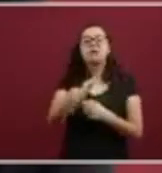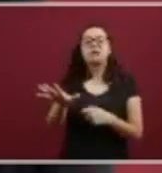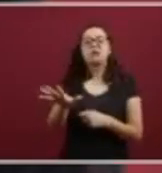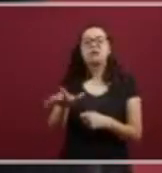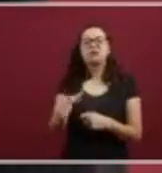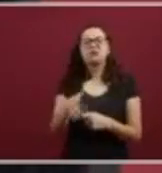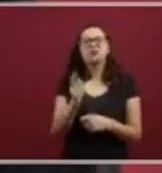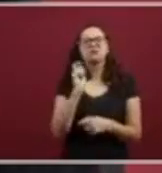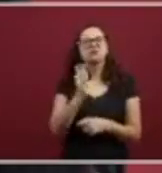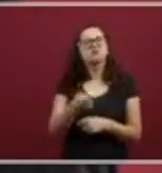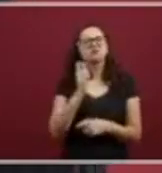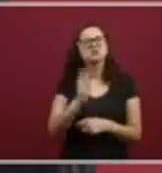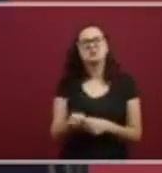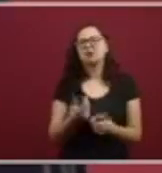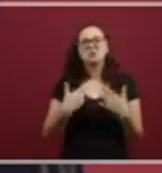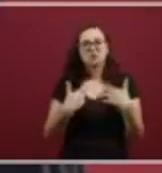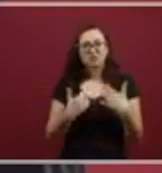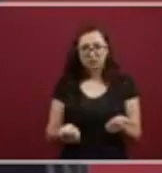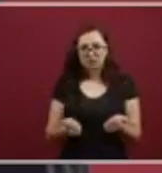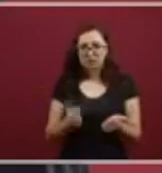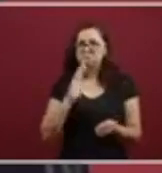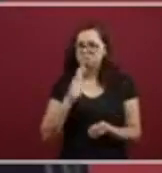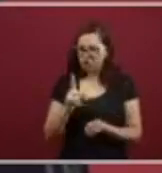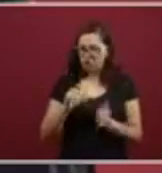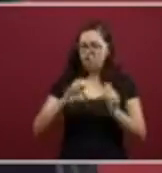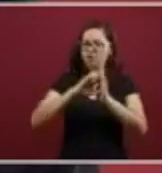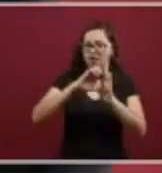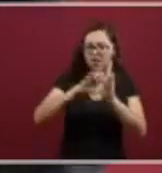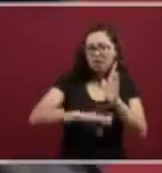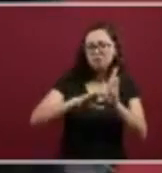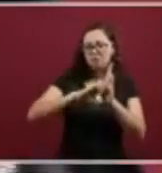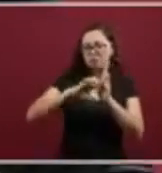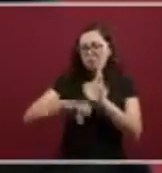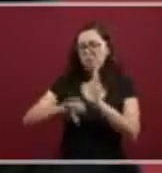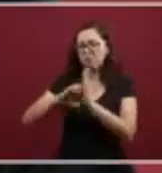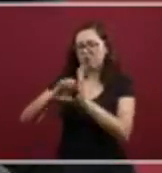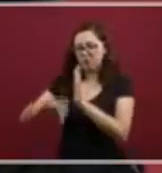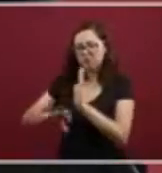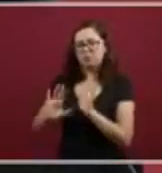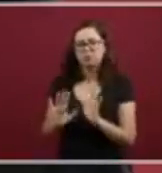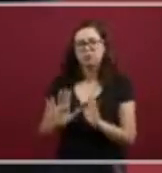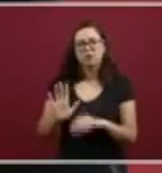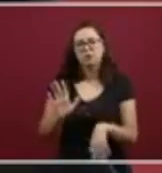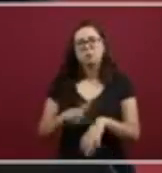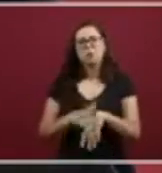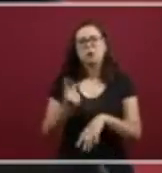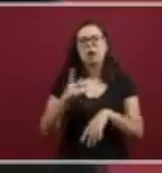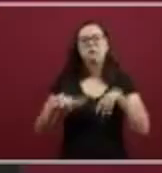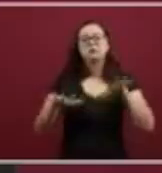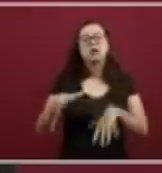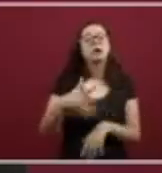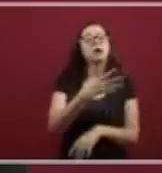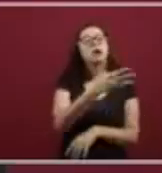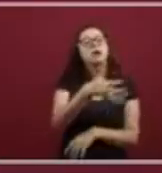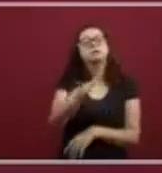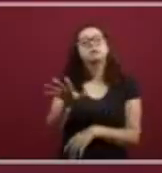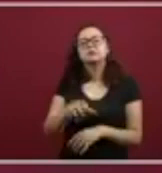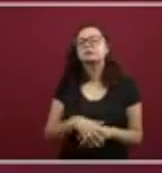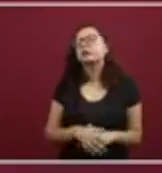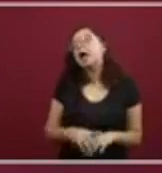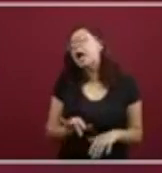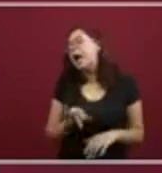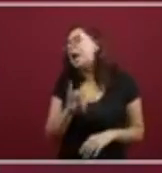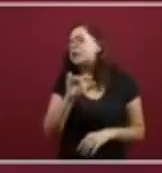no se entendería. Se pensaría de que, bueno, sí, se dijo que los